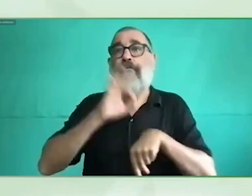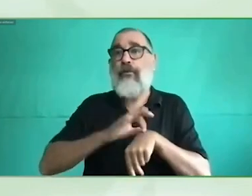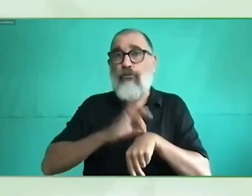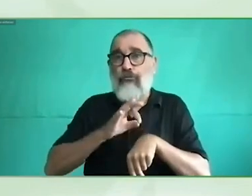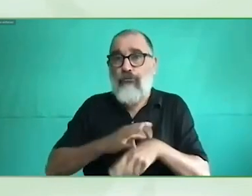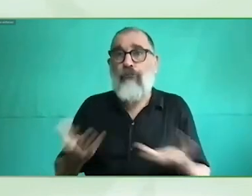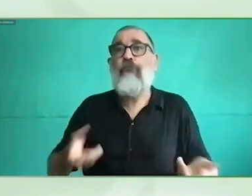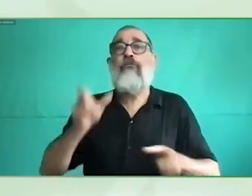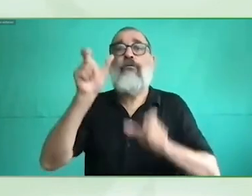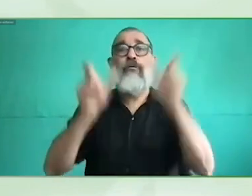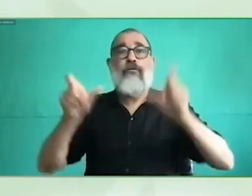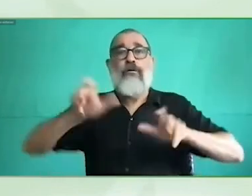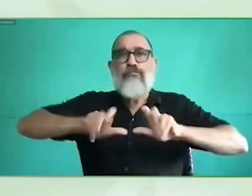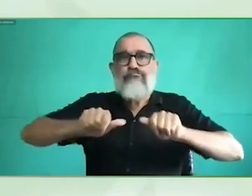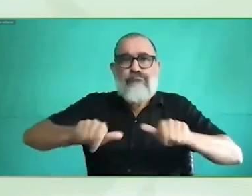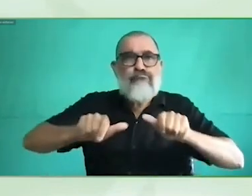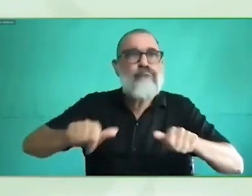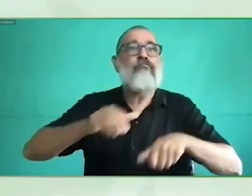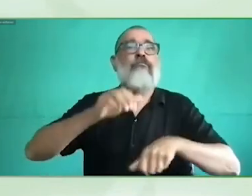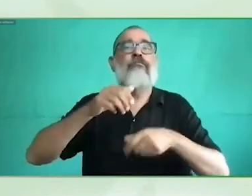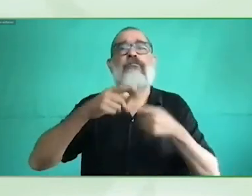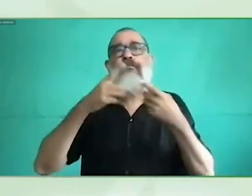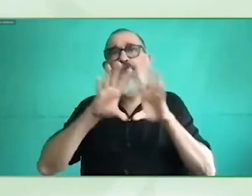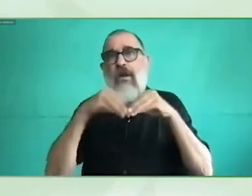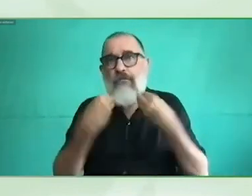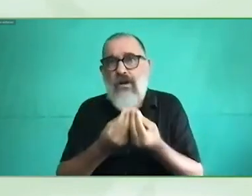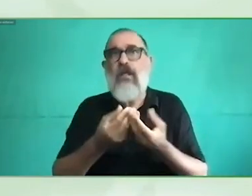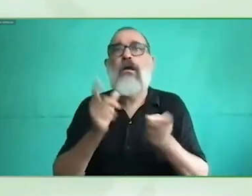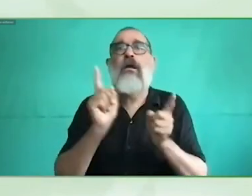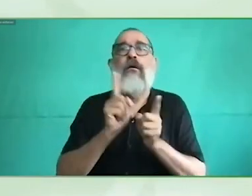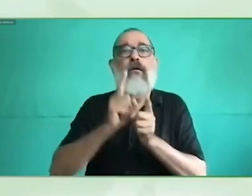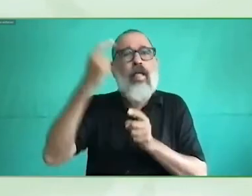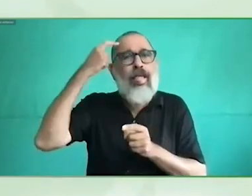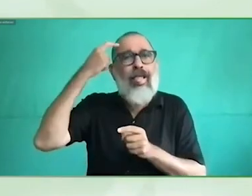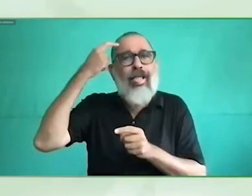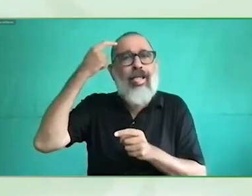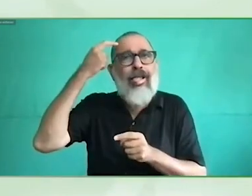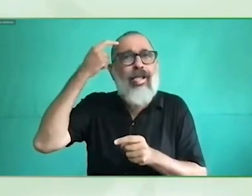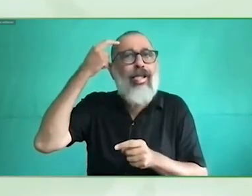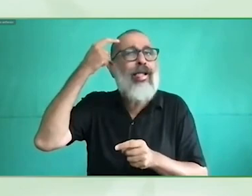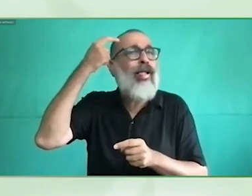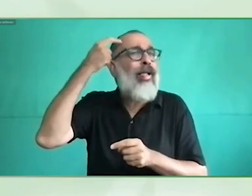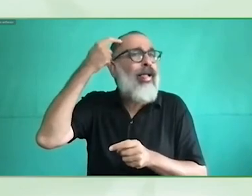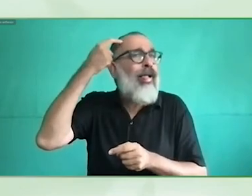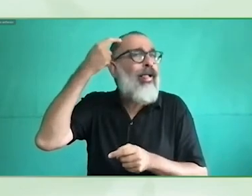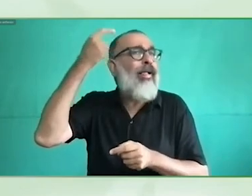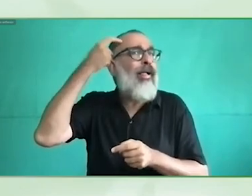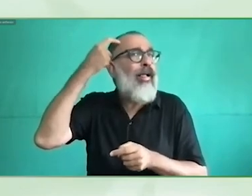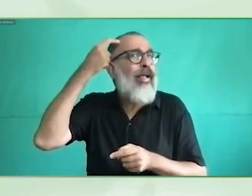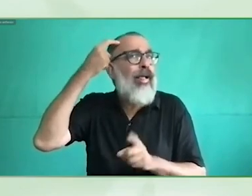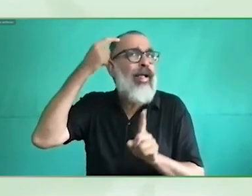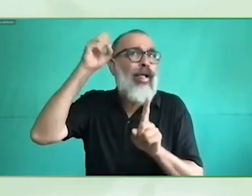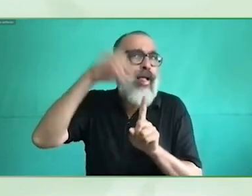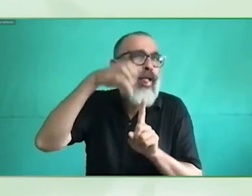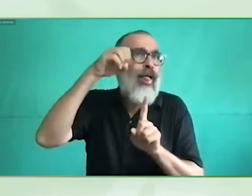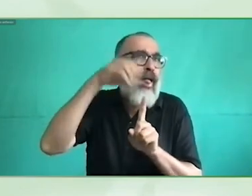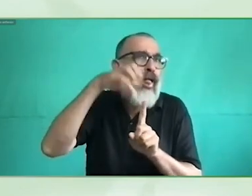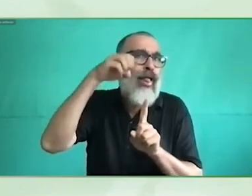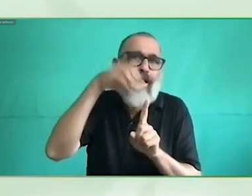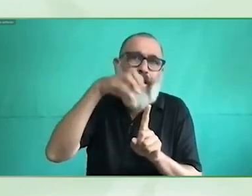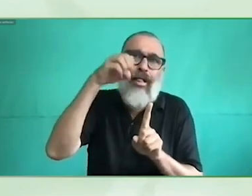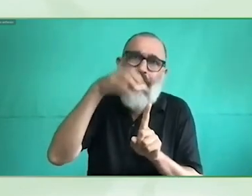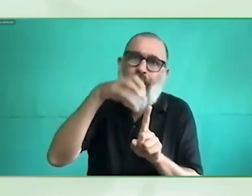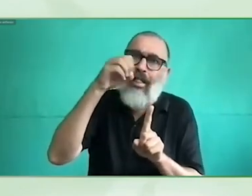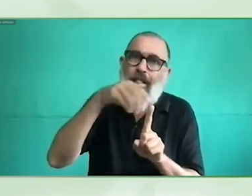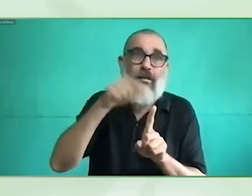cómo debería caminar Cómo debería verse Cómo corregir su postura e